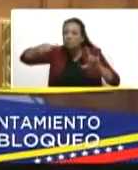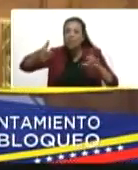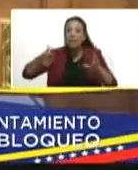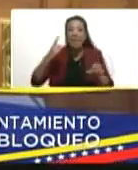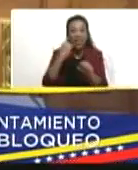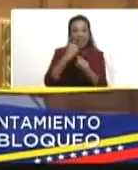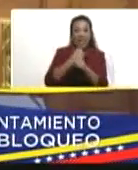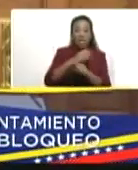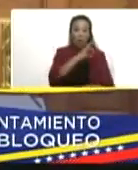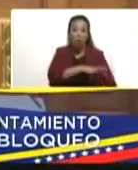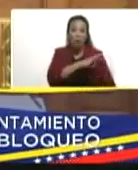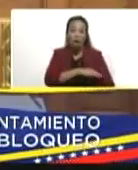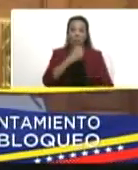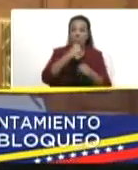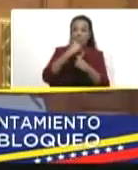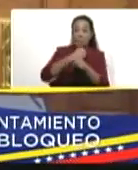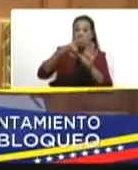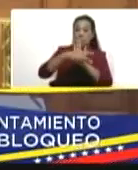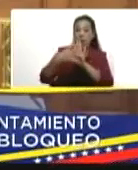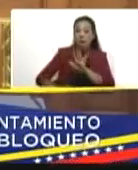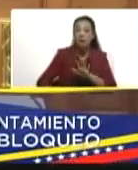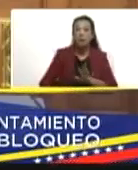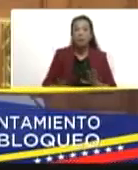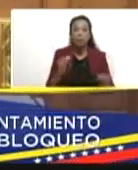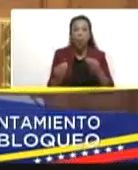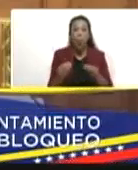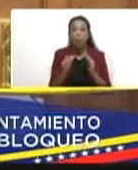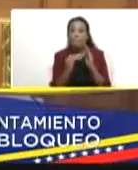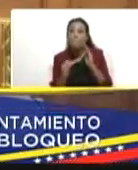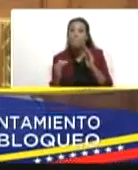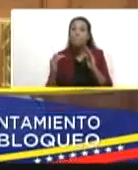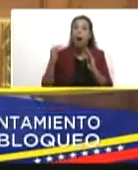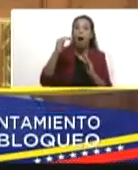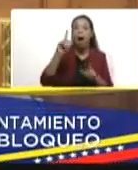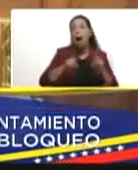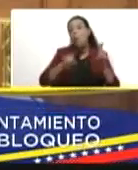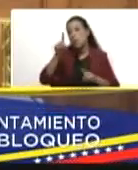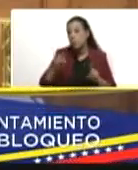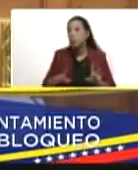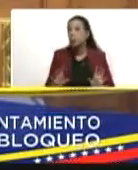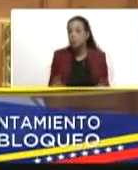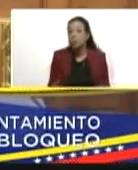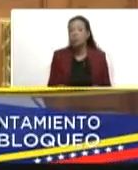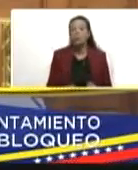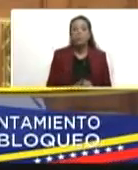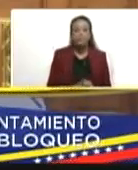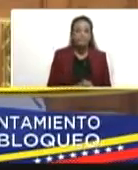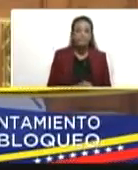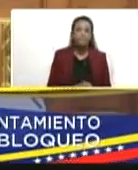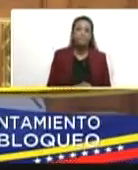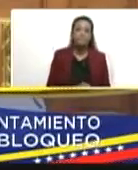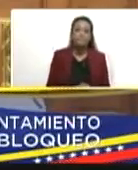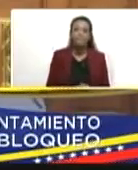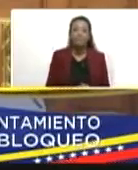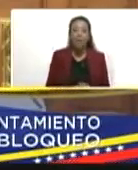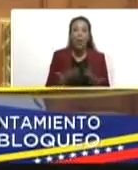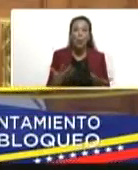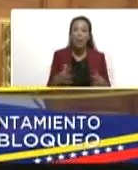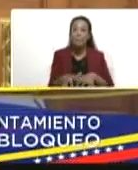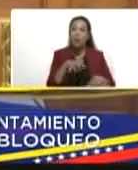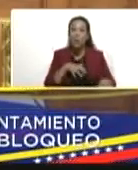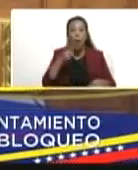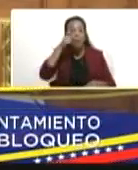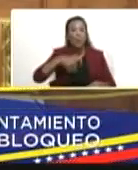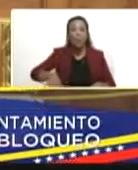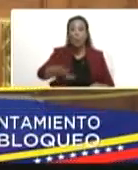laborales sociales que nuestro pueblo alcanzó muy por encima de la inmensa mayoría de